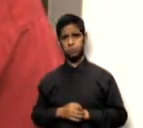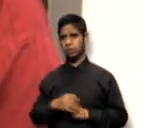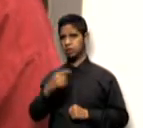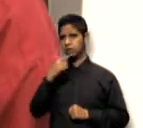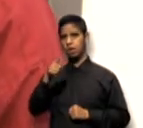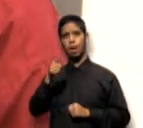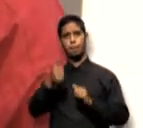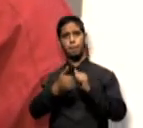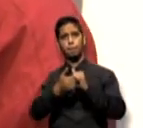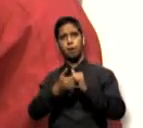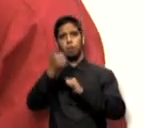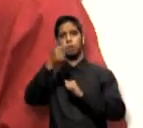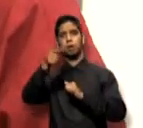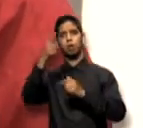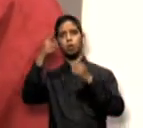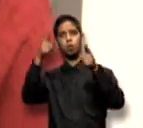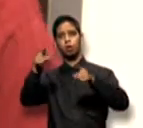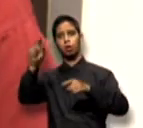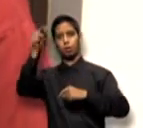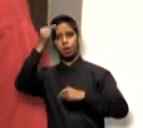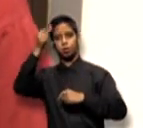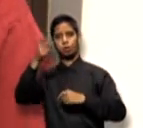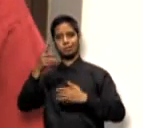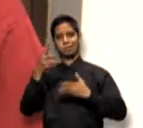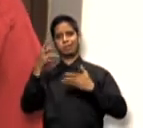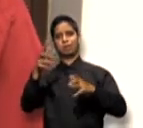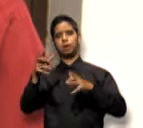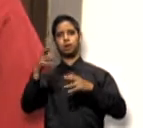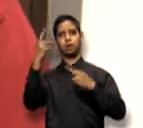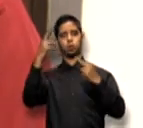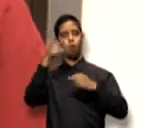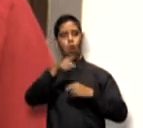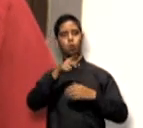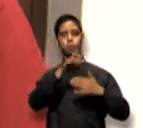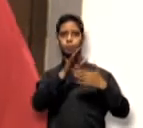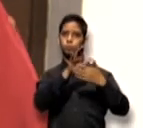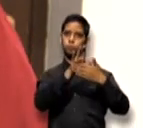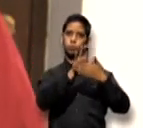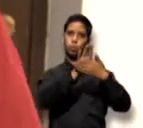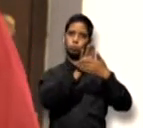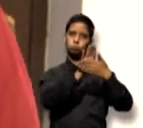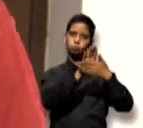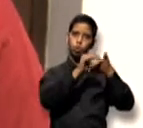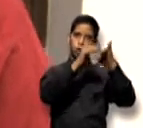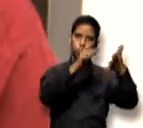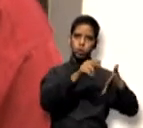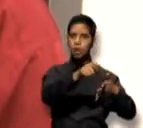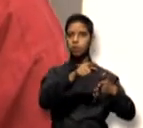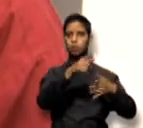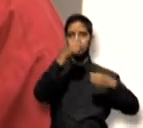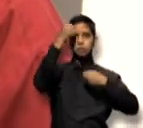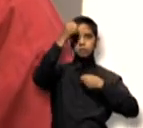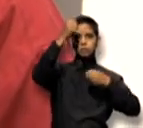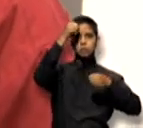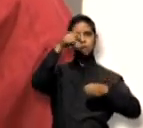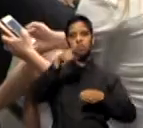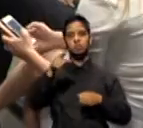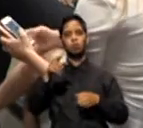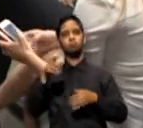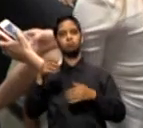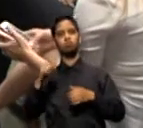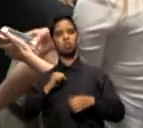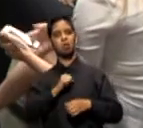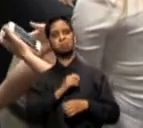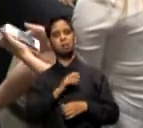de un rechazo a lo que son manifestaciones legítimas de los estudiantes, democráticas, y que también son manifestaciones legítimas de los trabajadores.